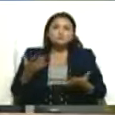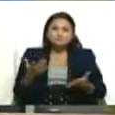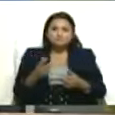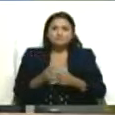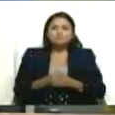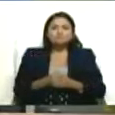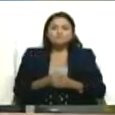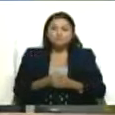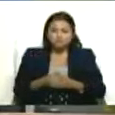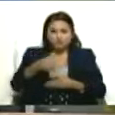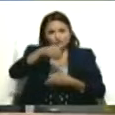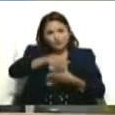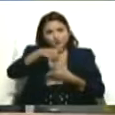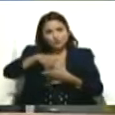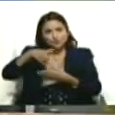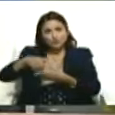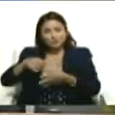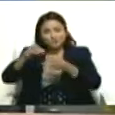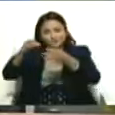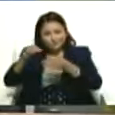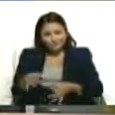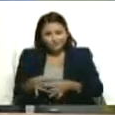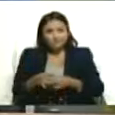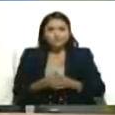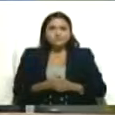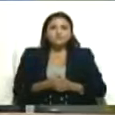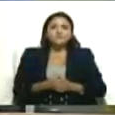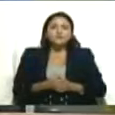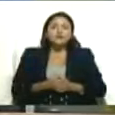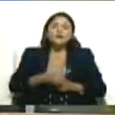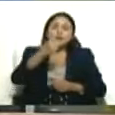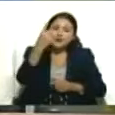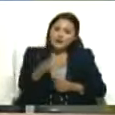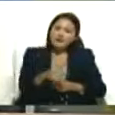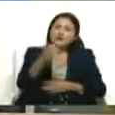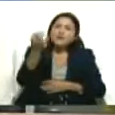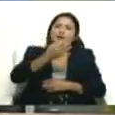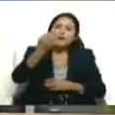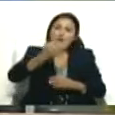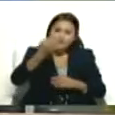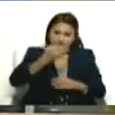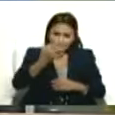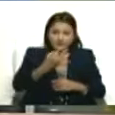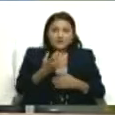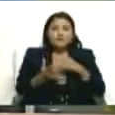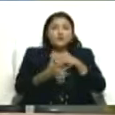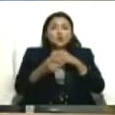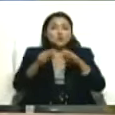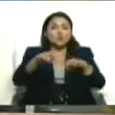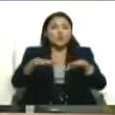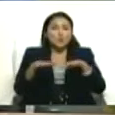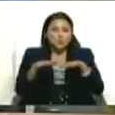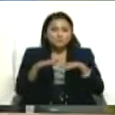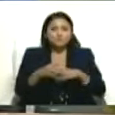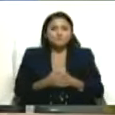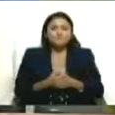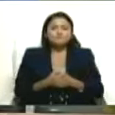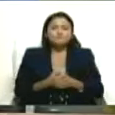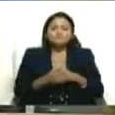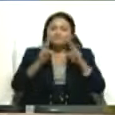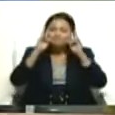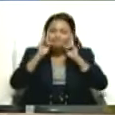electoral, con verdaderas garantías de alta tecnología y con